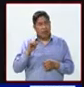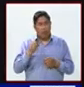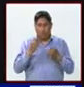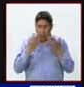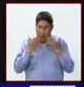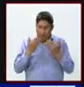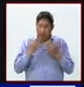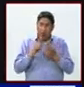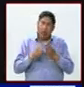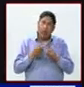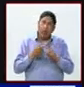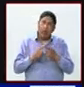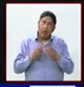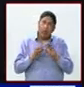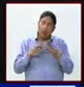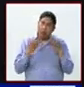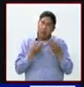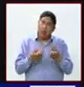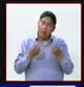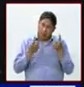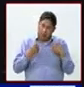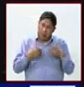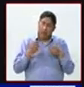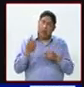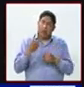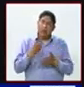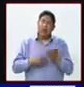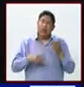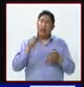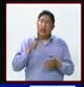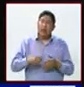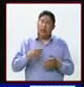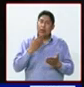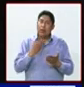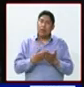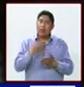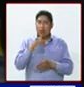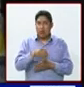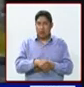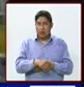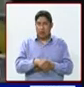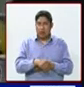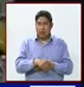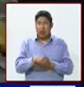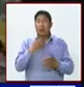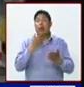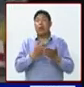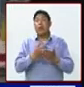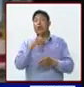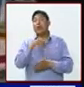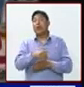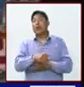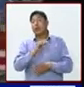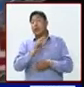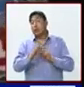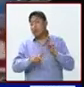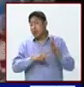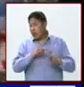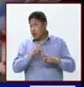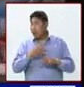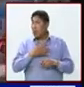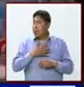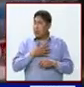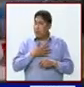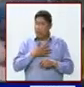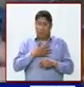con sus amigas, con sus familiares al canal. ¿Qué necesita? Buenas noches. Buenas noches a la población. Mi nombre es